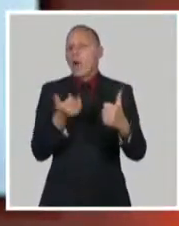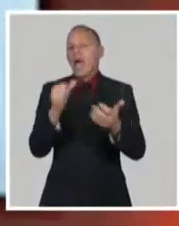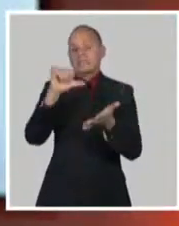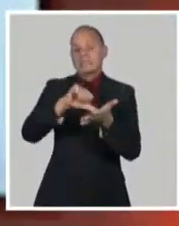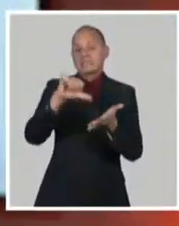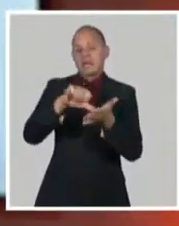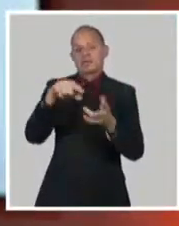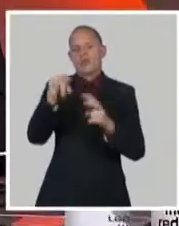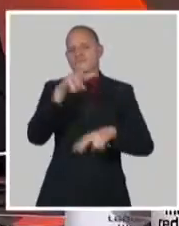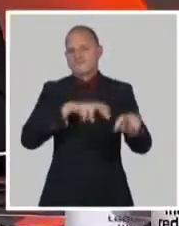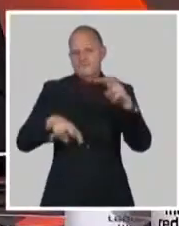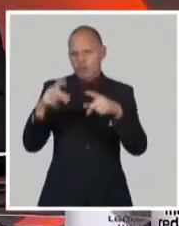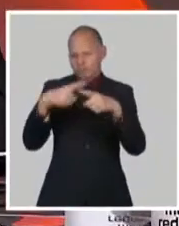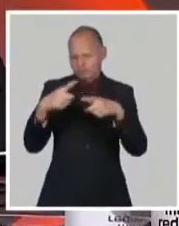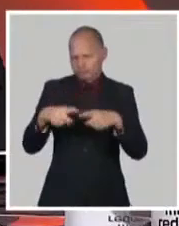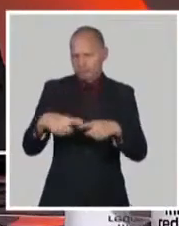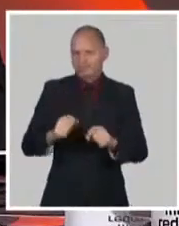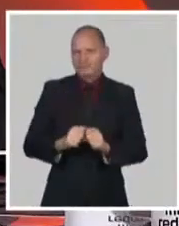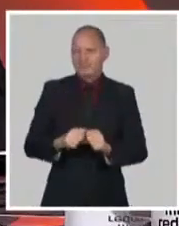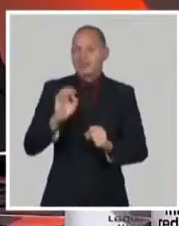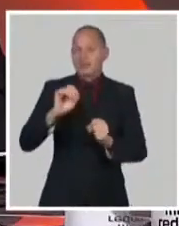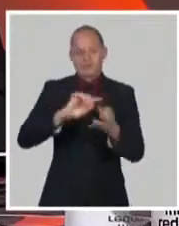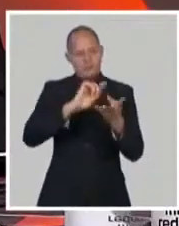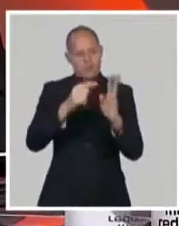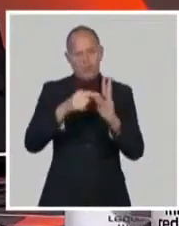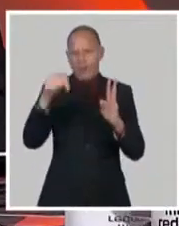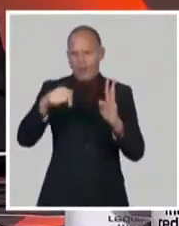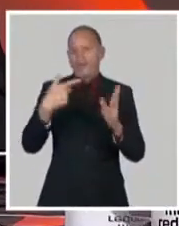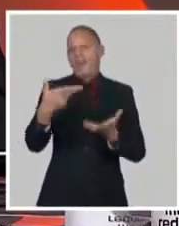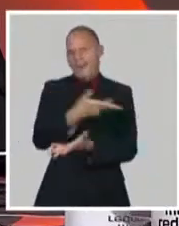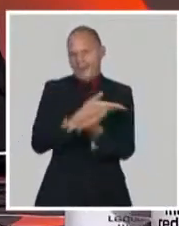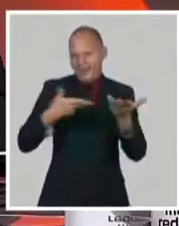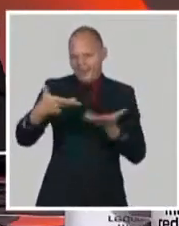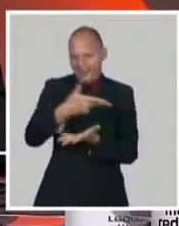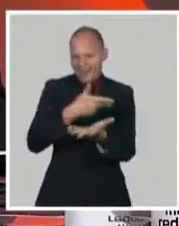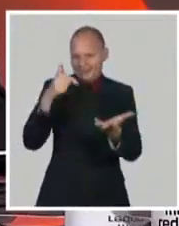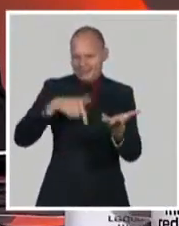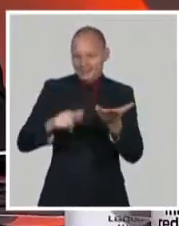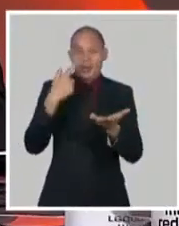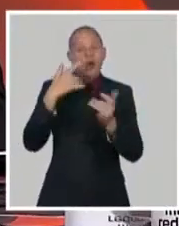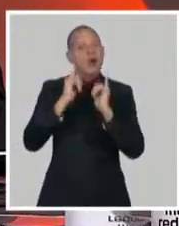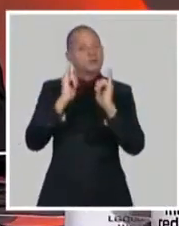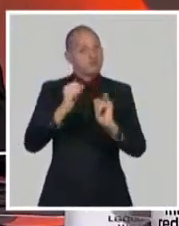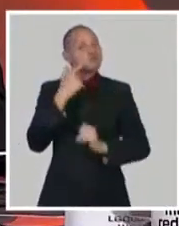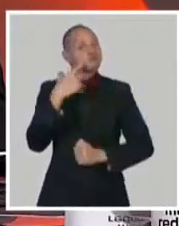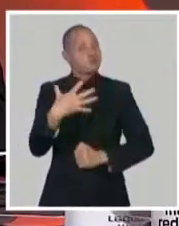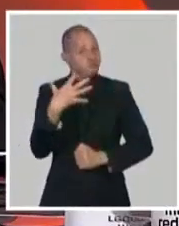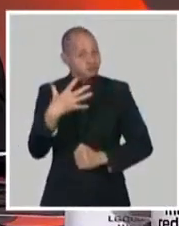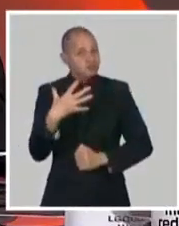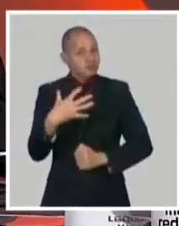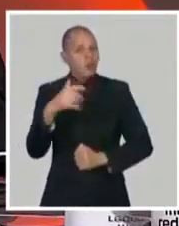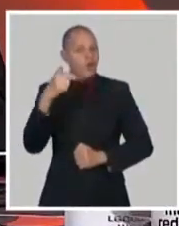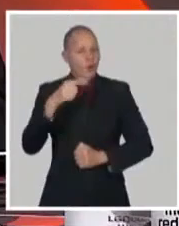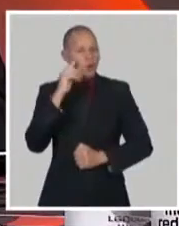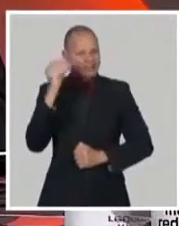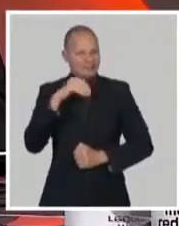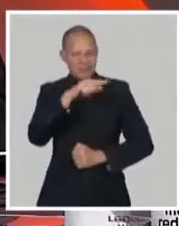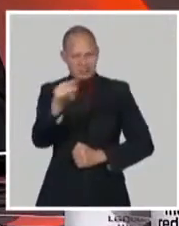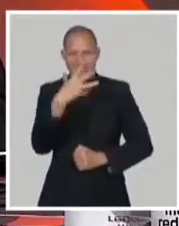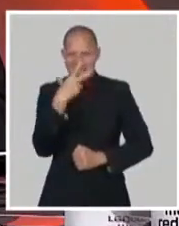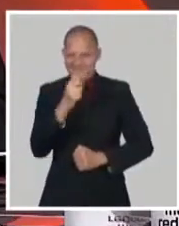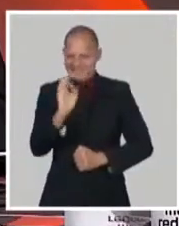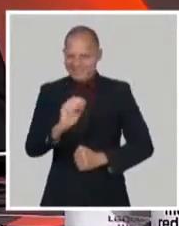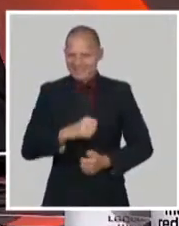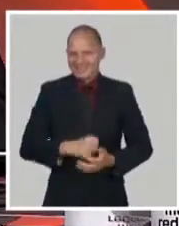de Inmunología Molecular. Con ellos estaremos compartiendo nuestra mesa redonda de hoy, información de primera mano que sé que será de